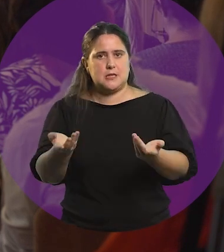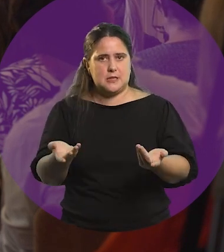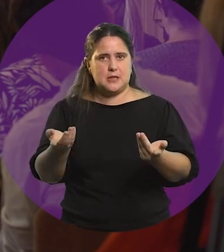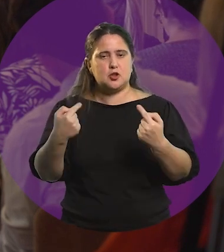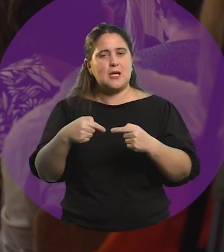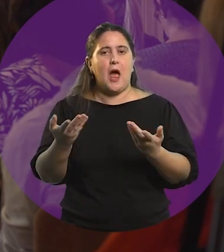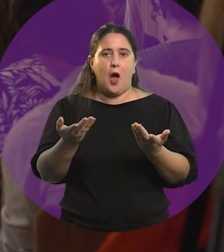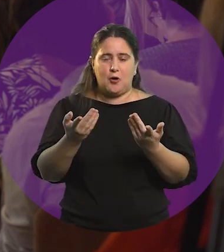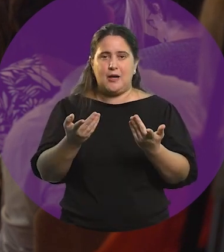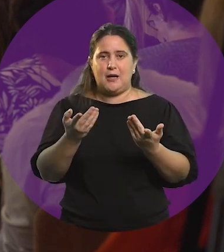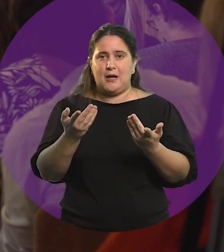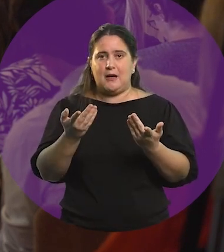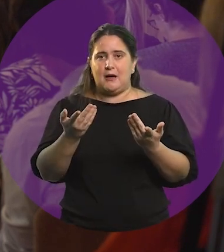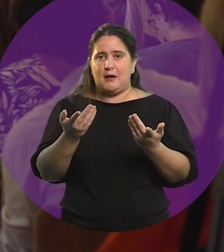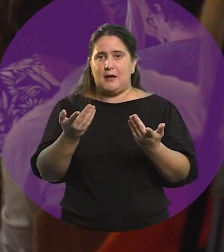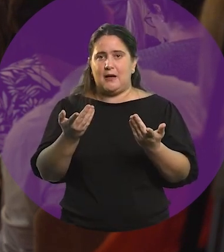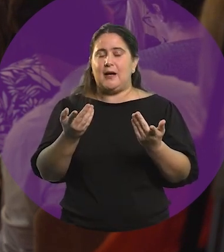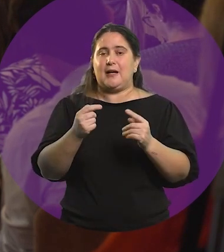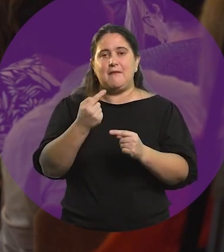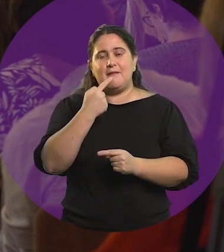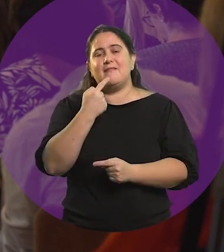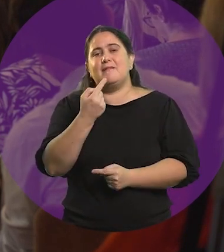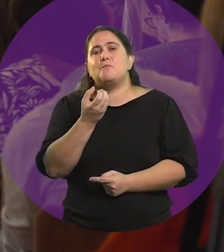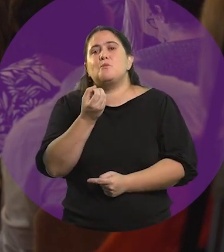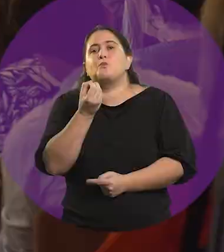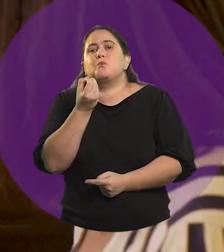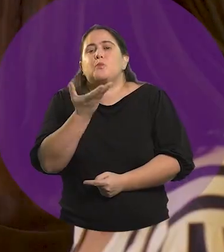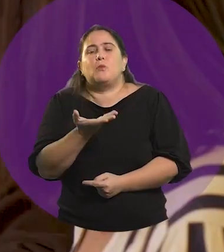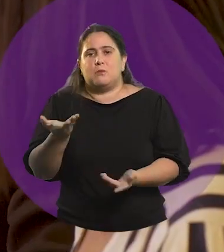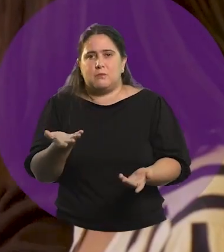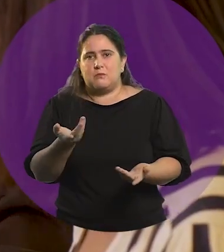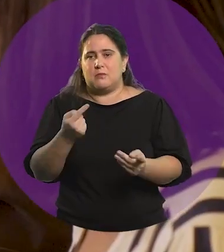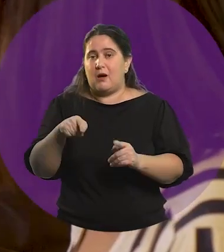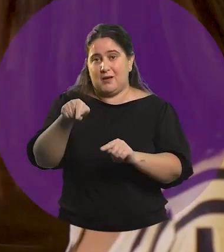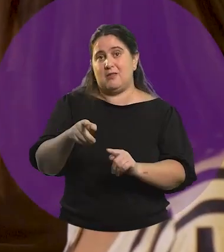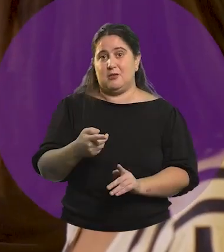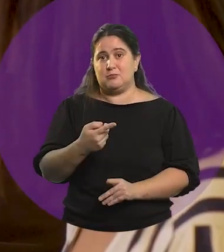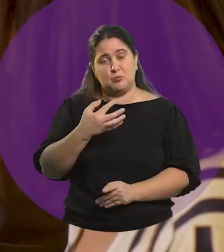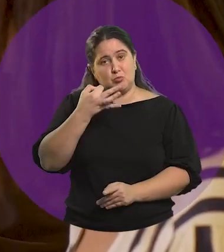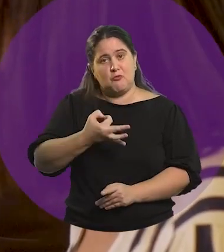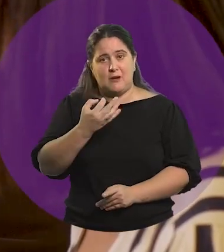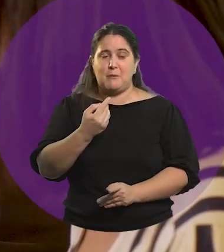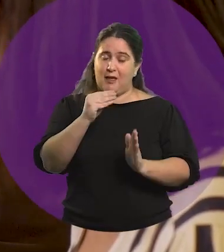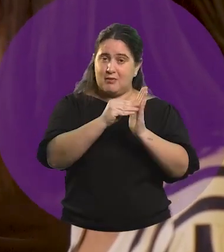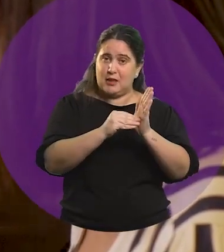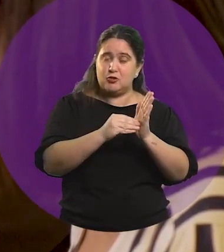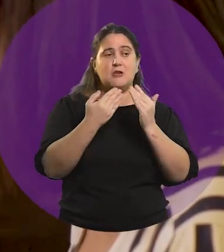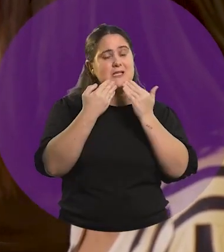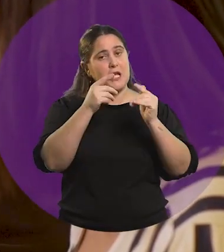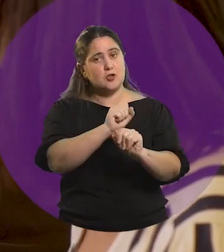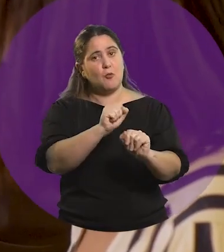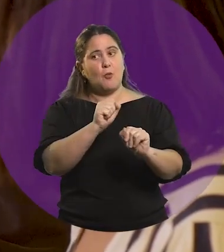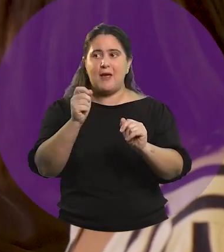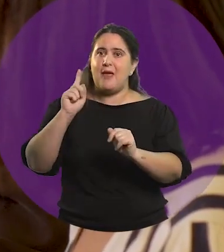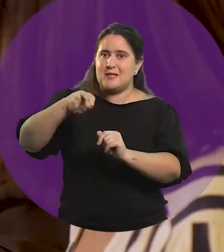lo positivo sería, ahora tenemos el género incluido. ¿Cuáles son las buenas políticas? Este es un ejemplo. Tener datos para poder tomar una